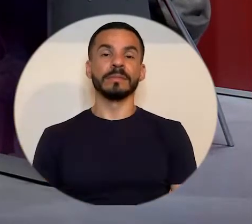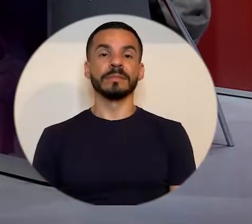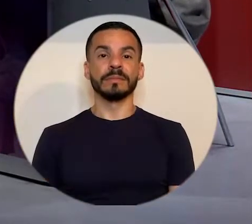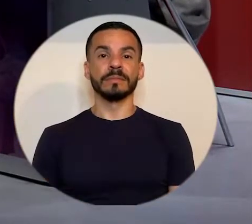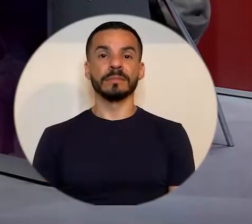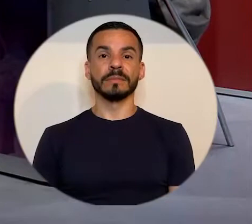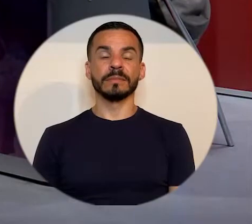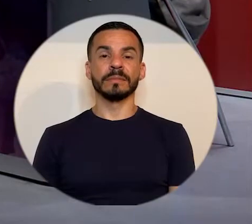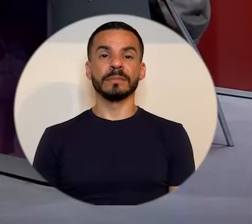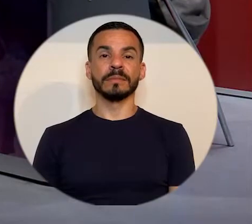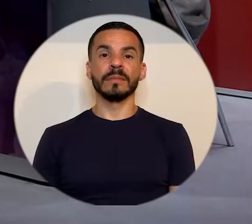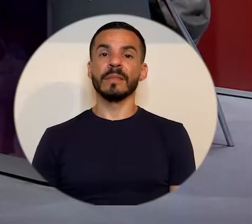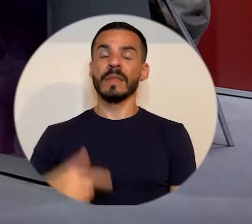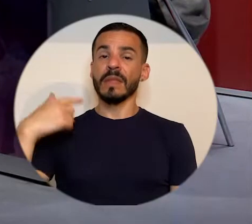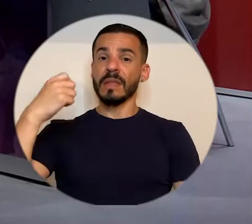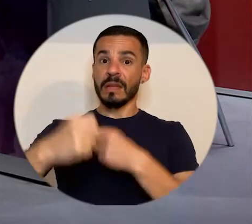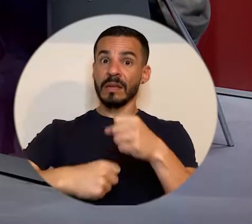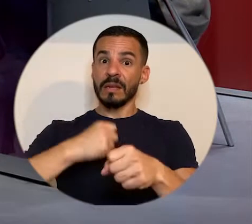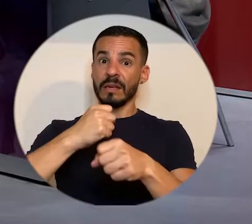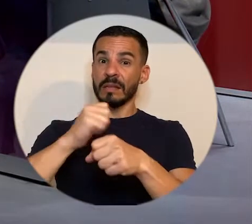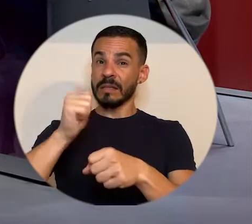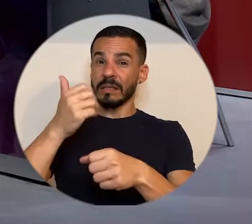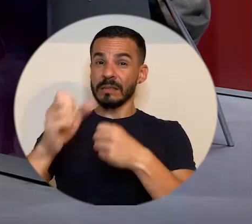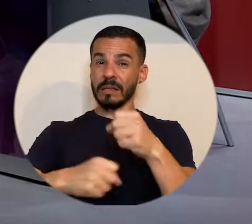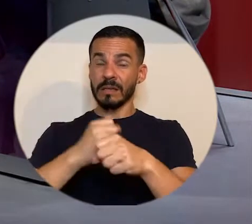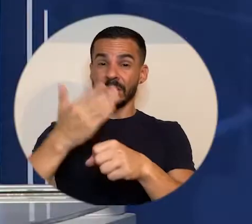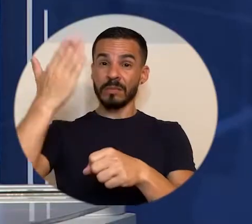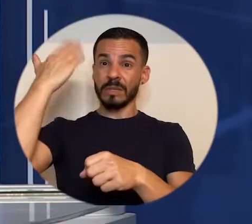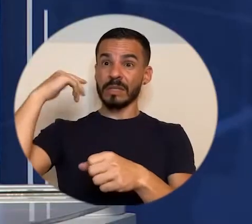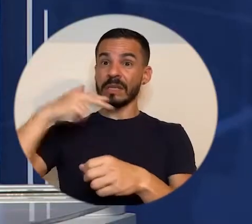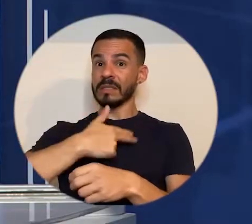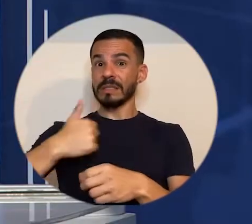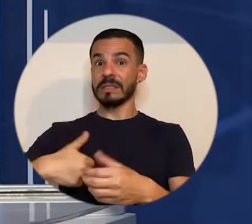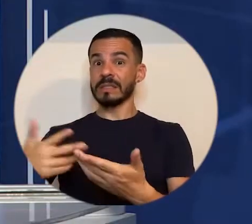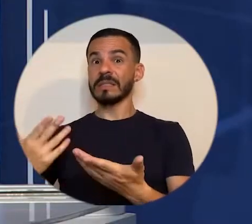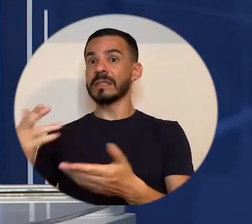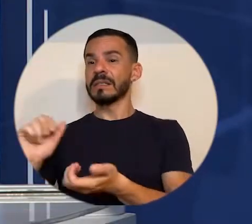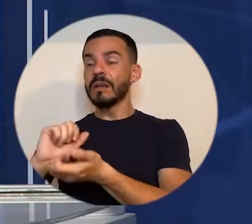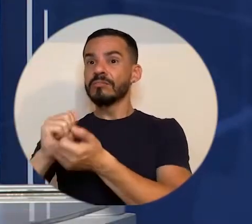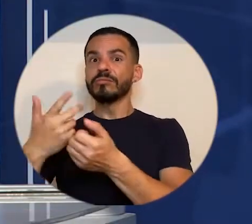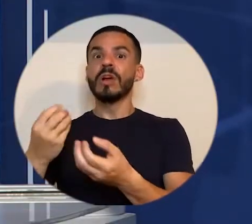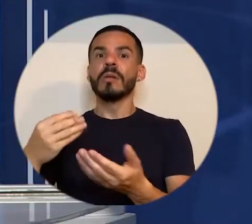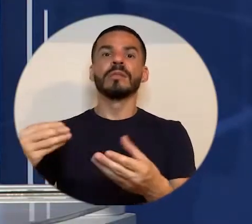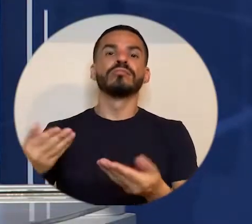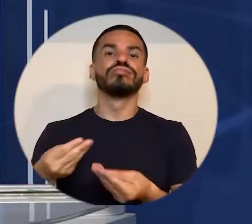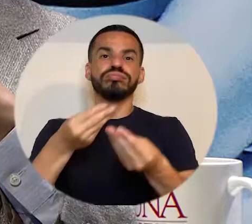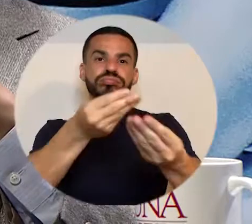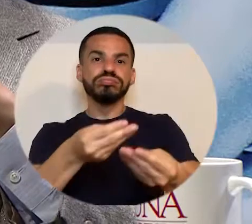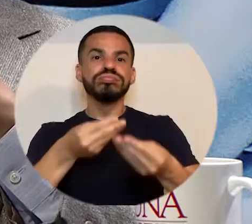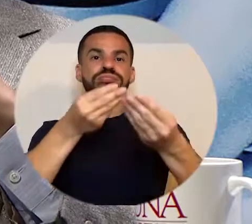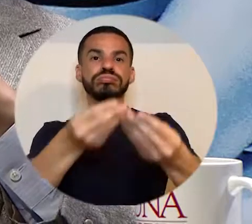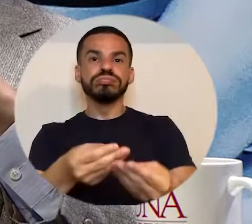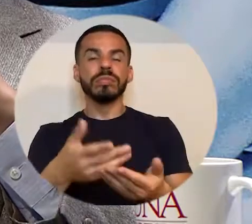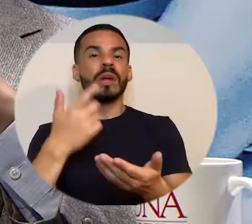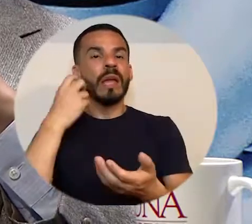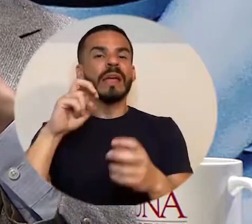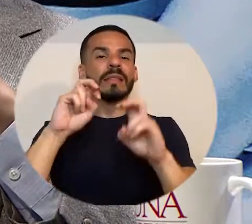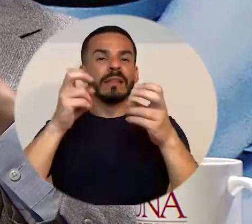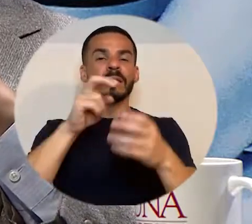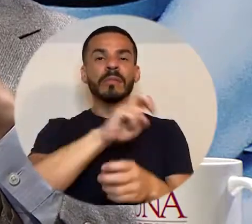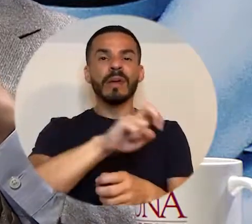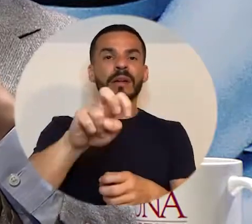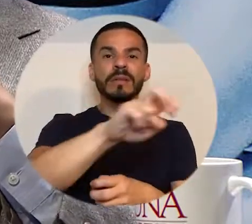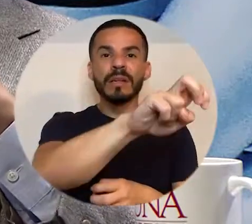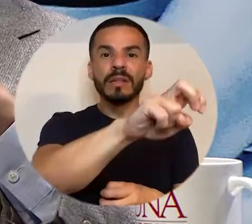Latina. Durante la década pasada, China se convierte en uno de los principales inversores en materia